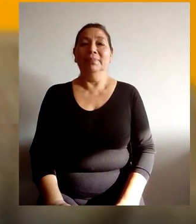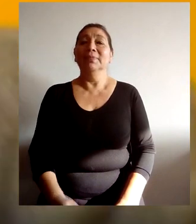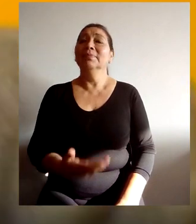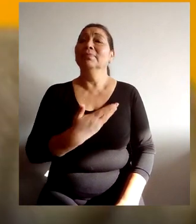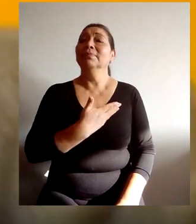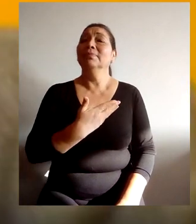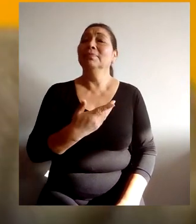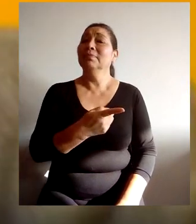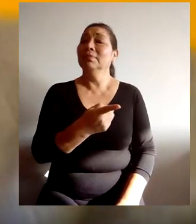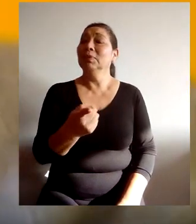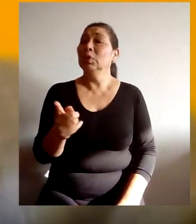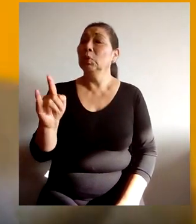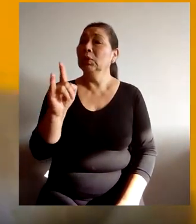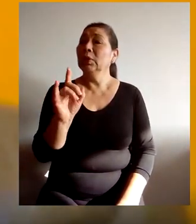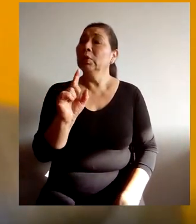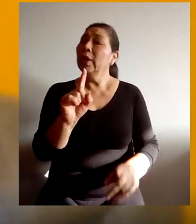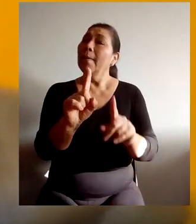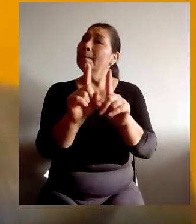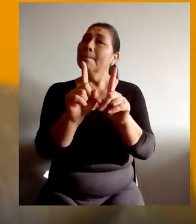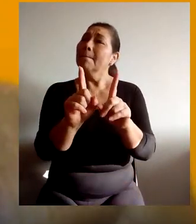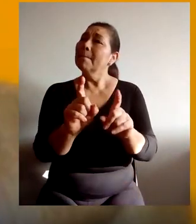la parte emplazada.